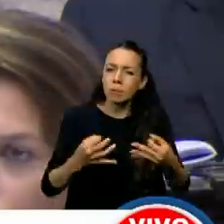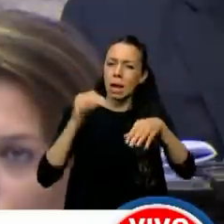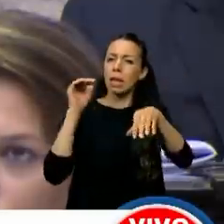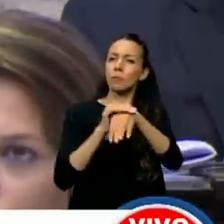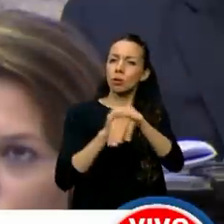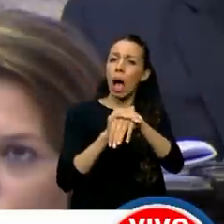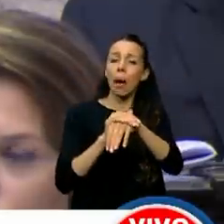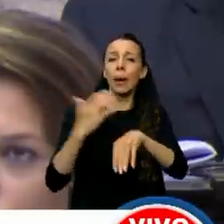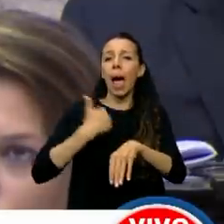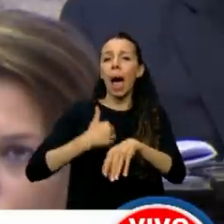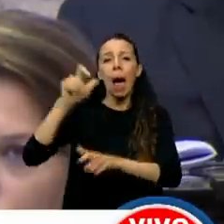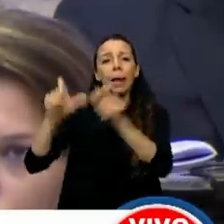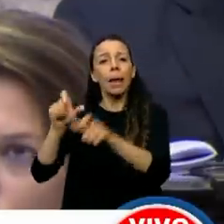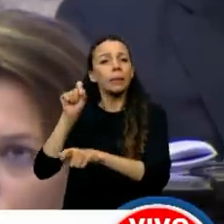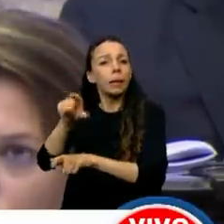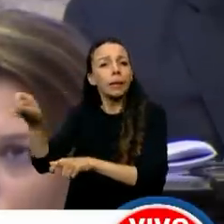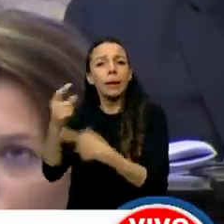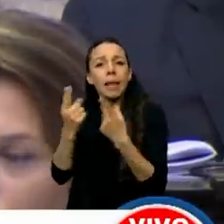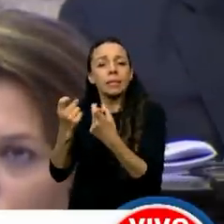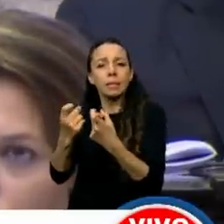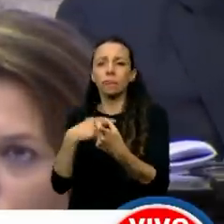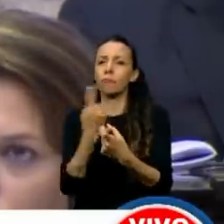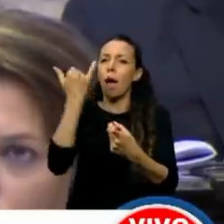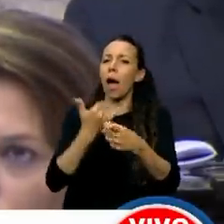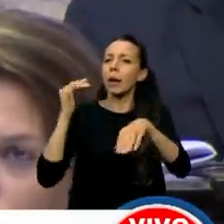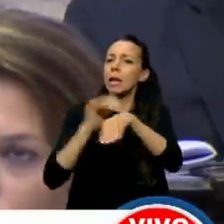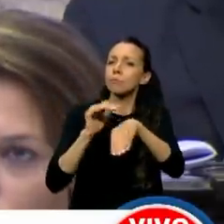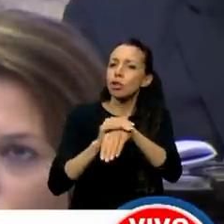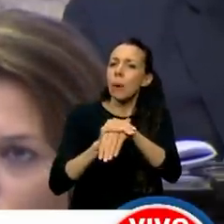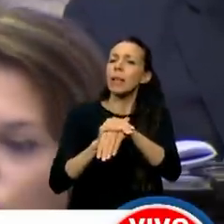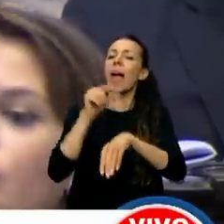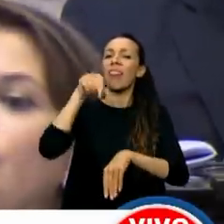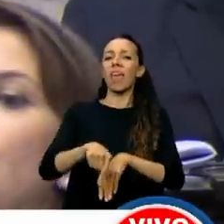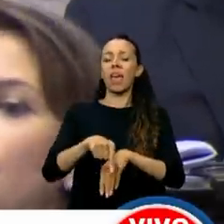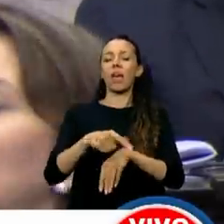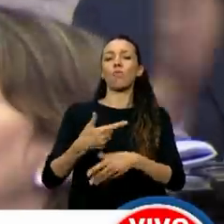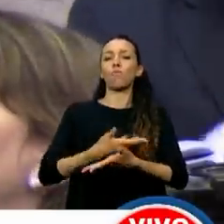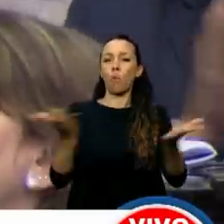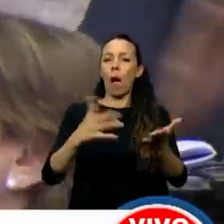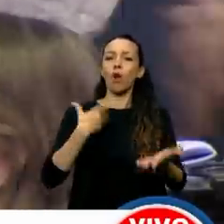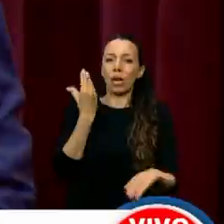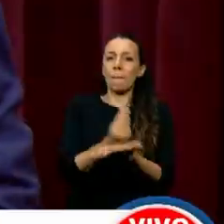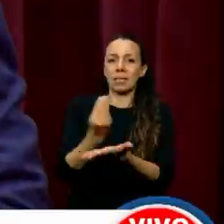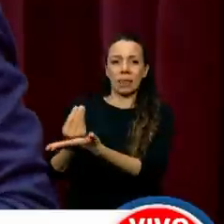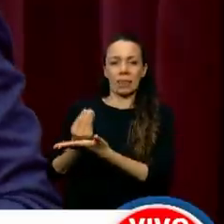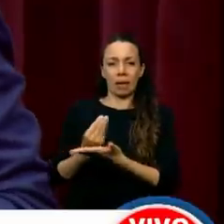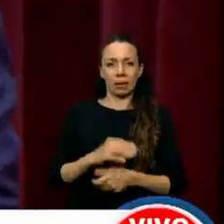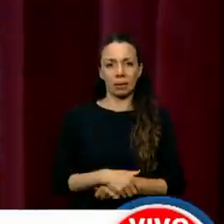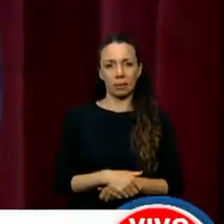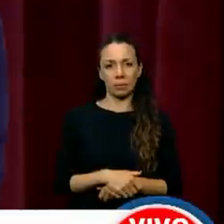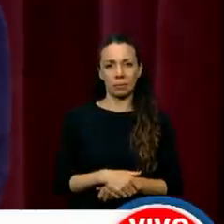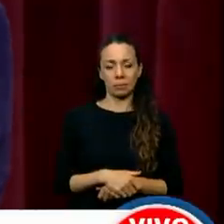argentinos y con la responsabilidad de obligación que tenemos de representar a nuestro pueblo muchas gracias muchas gracias diputadas